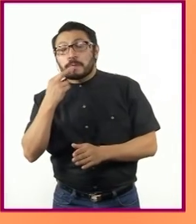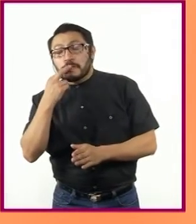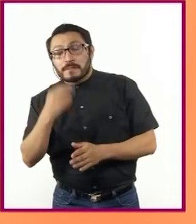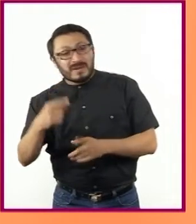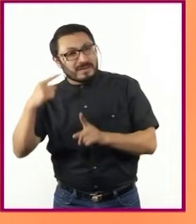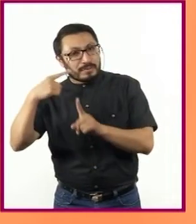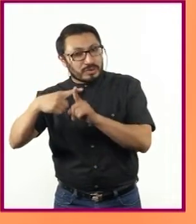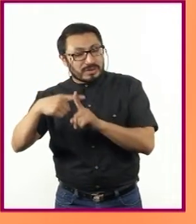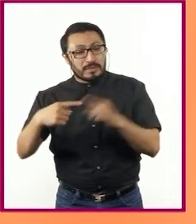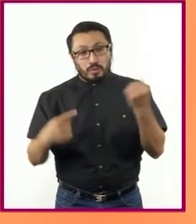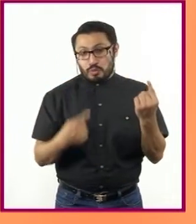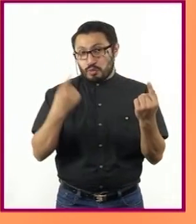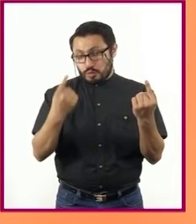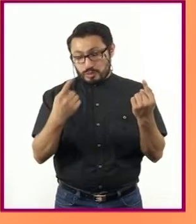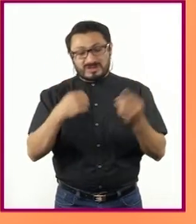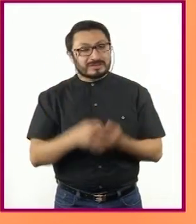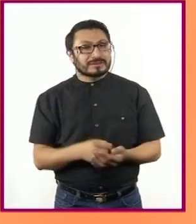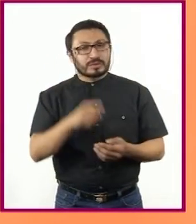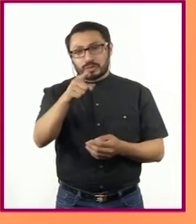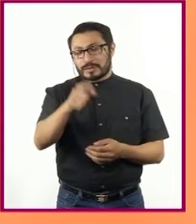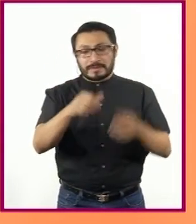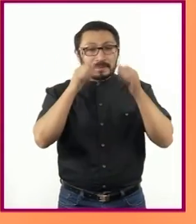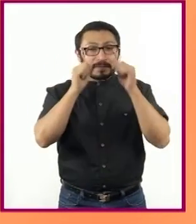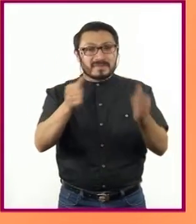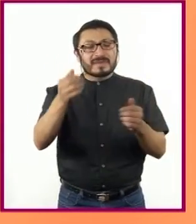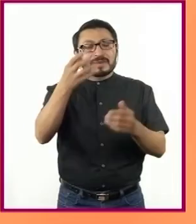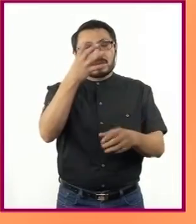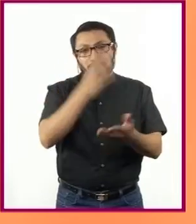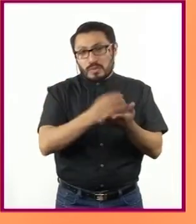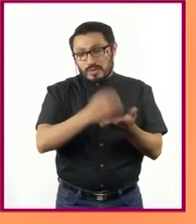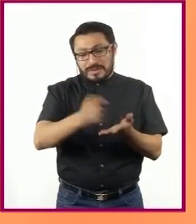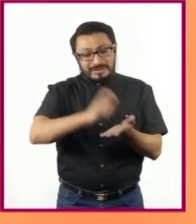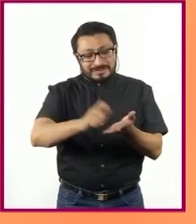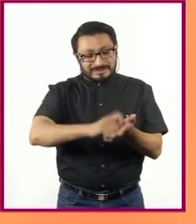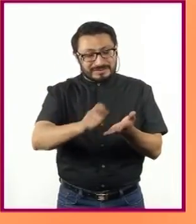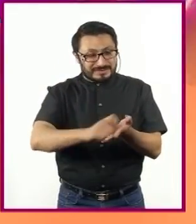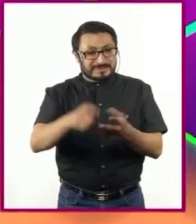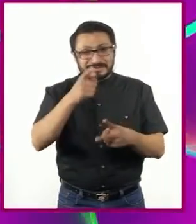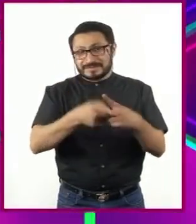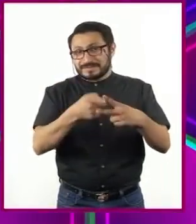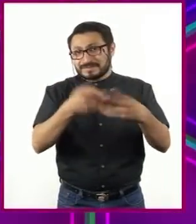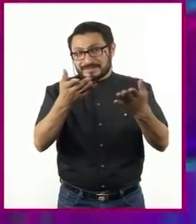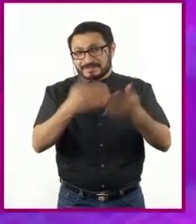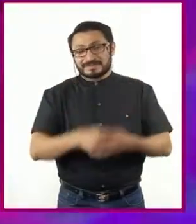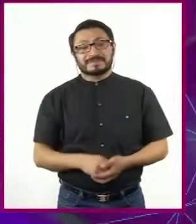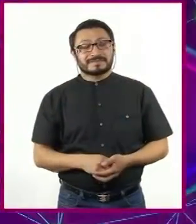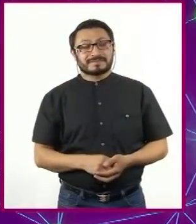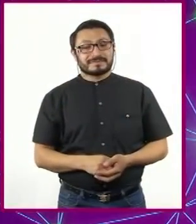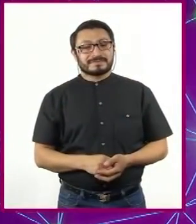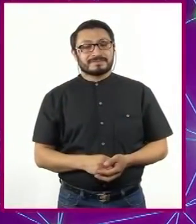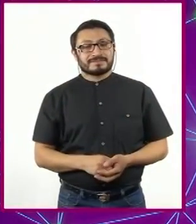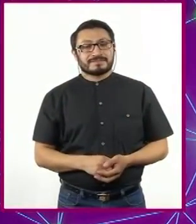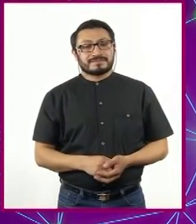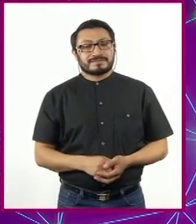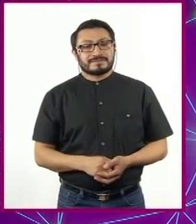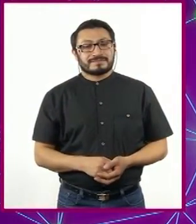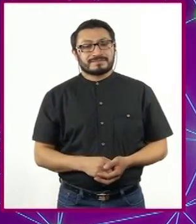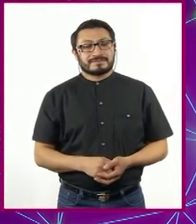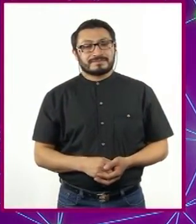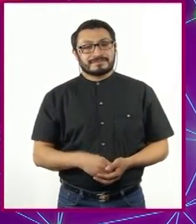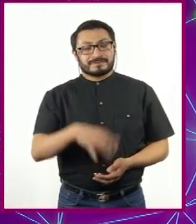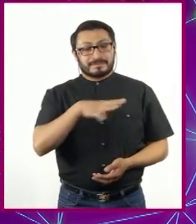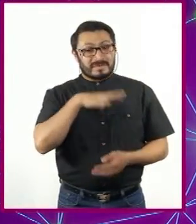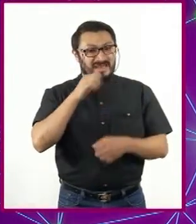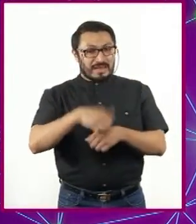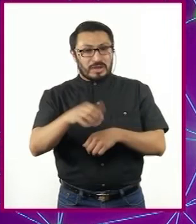En casa, estén atentos y resuelvan en su cuaderno las operaciones. Se presenta el